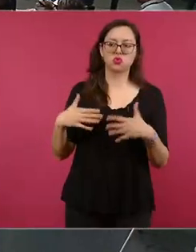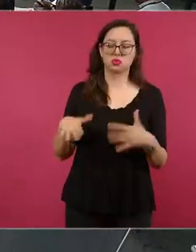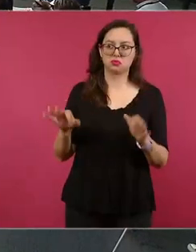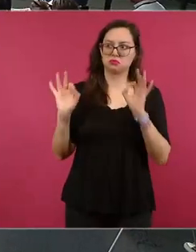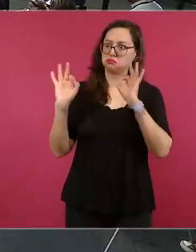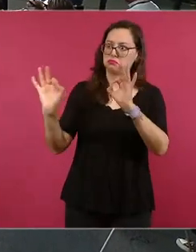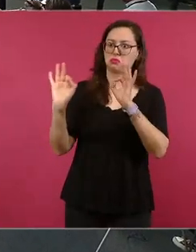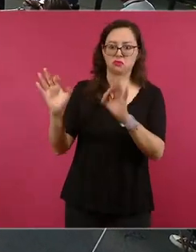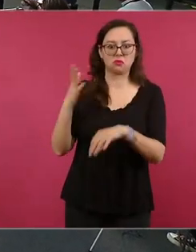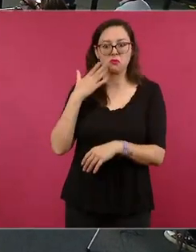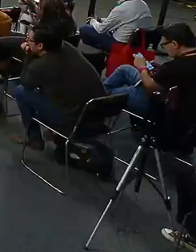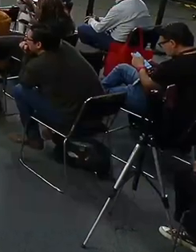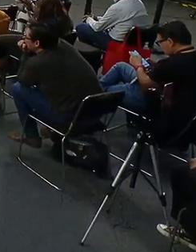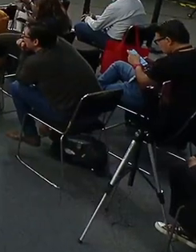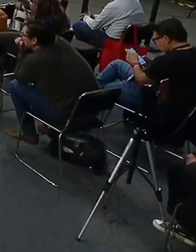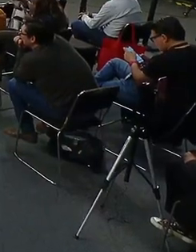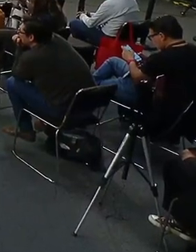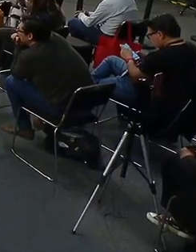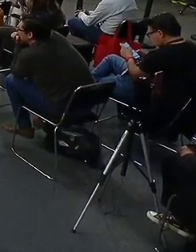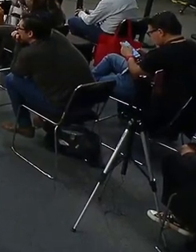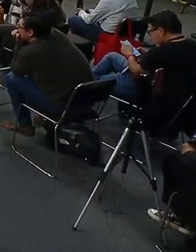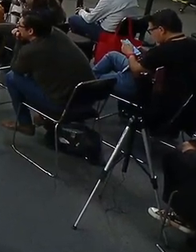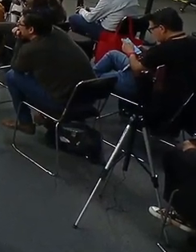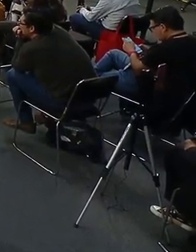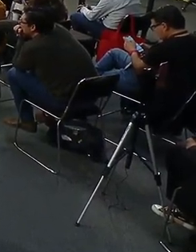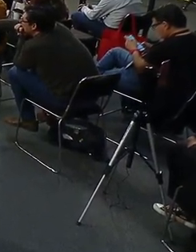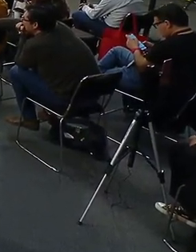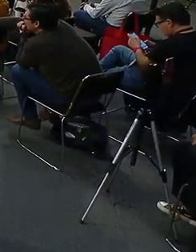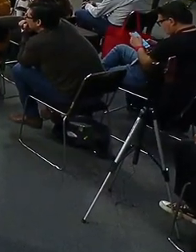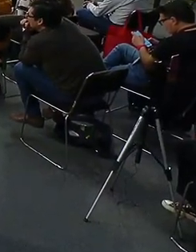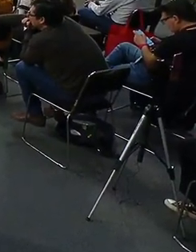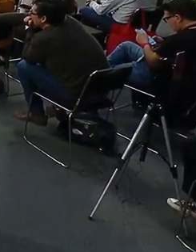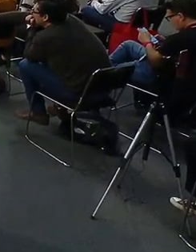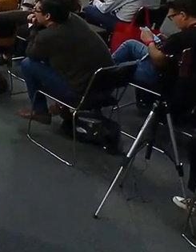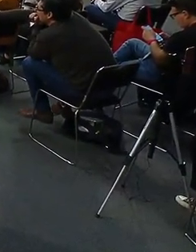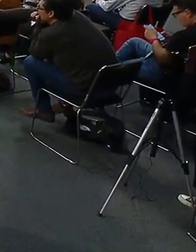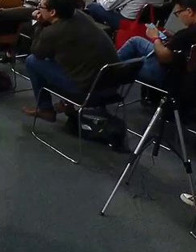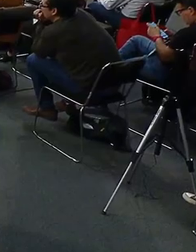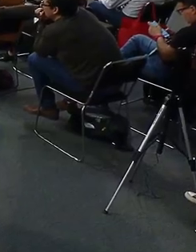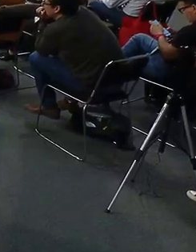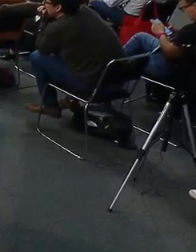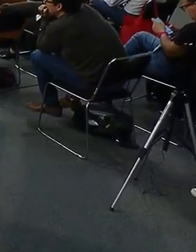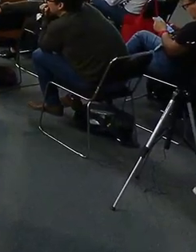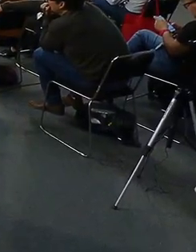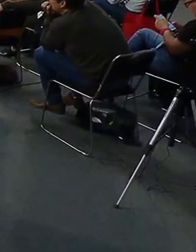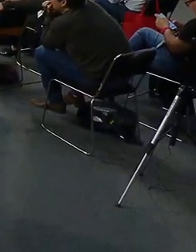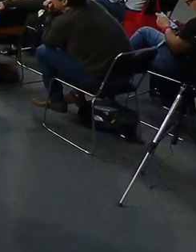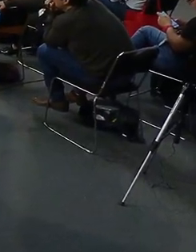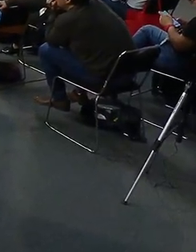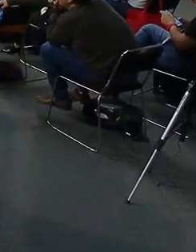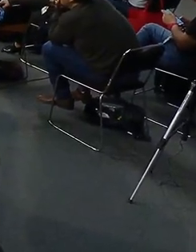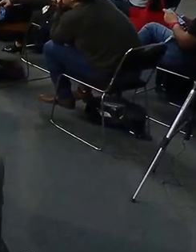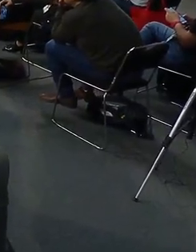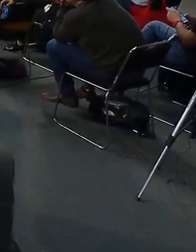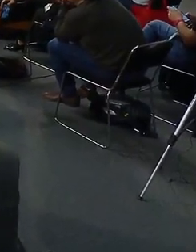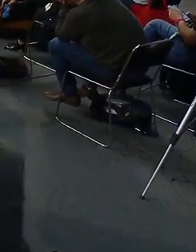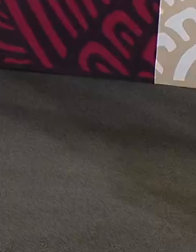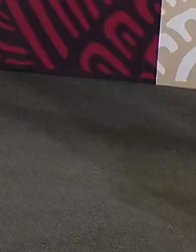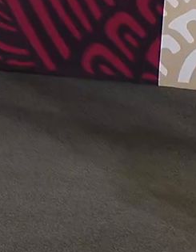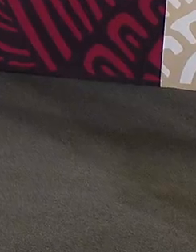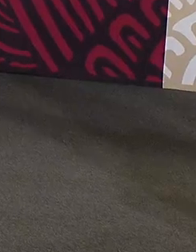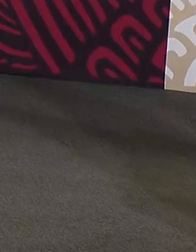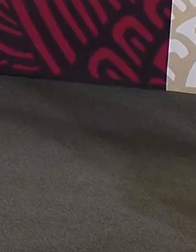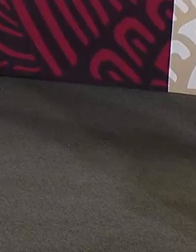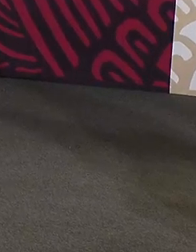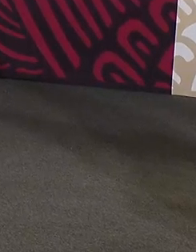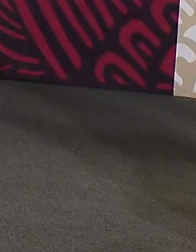primer orden. Y también después del día 2, que pasen las elecciones,